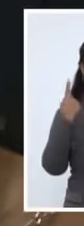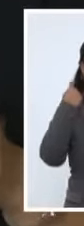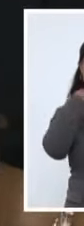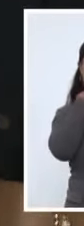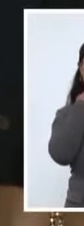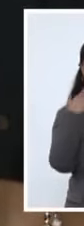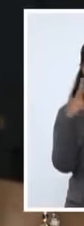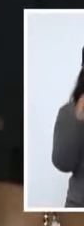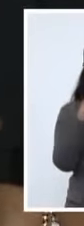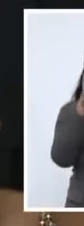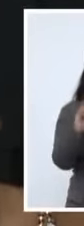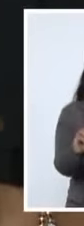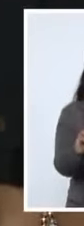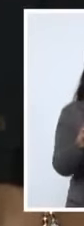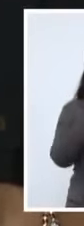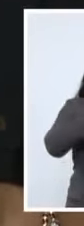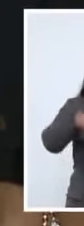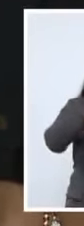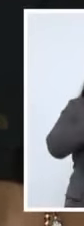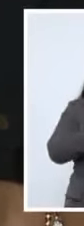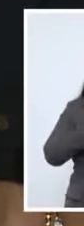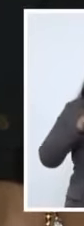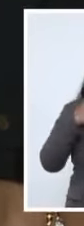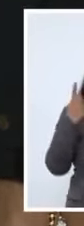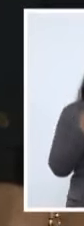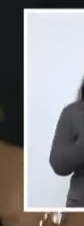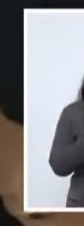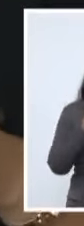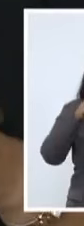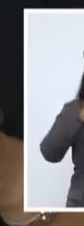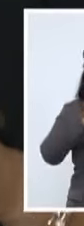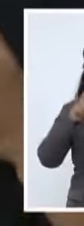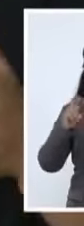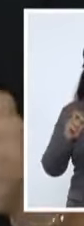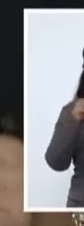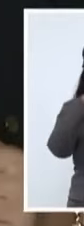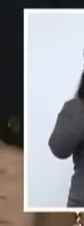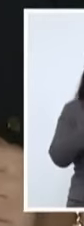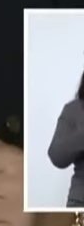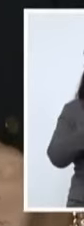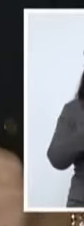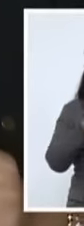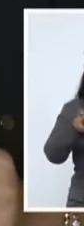como la marcha de la tarea ordenamiento. Es lo que puedo informar por ahora. Buenas